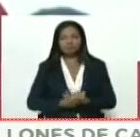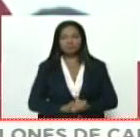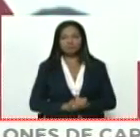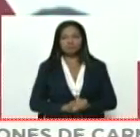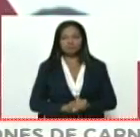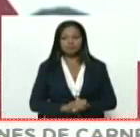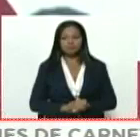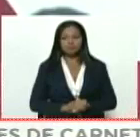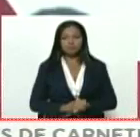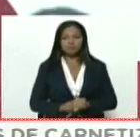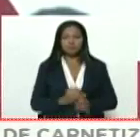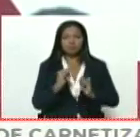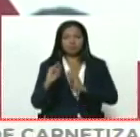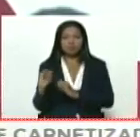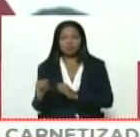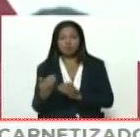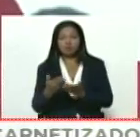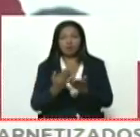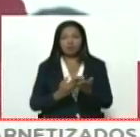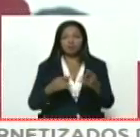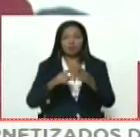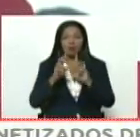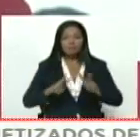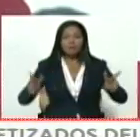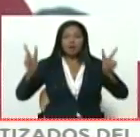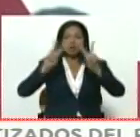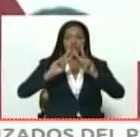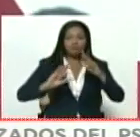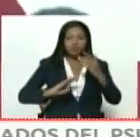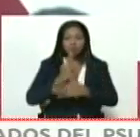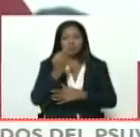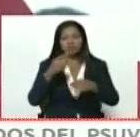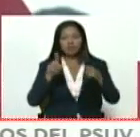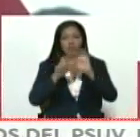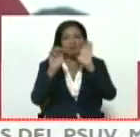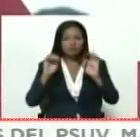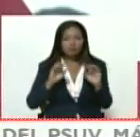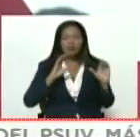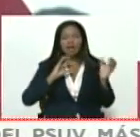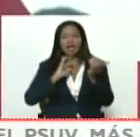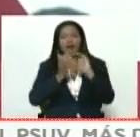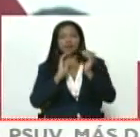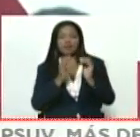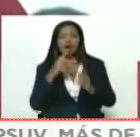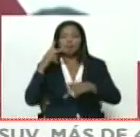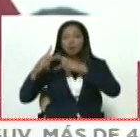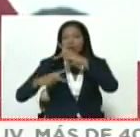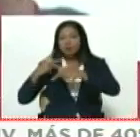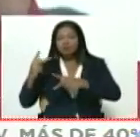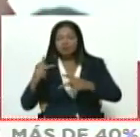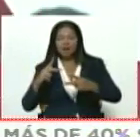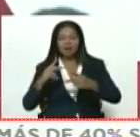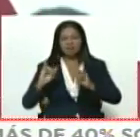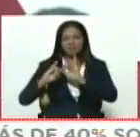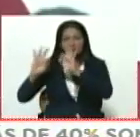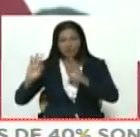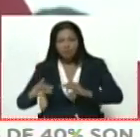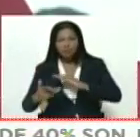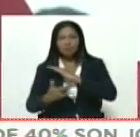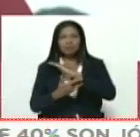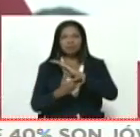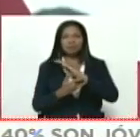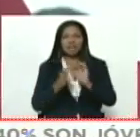con premisa y valores fundamentales, ética, política y técnica, Lo